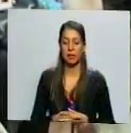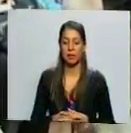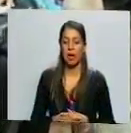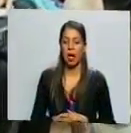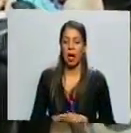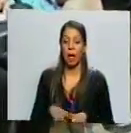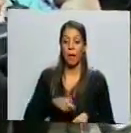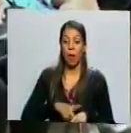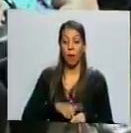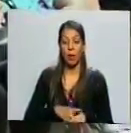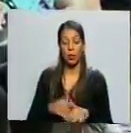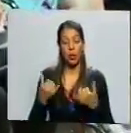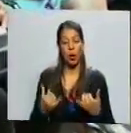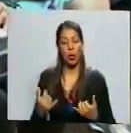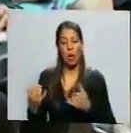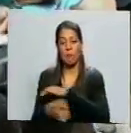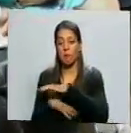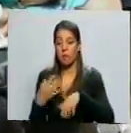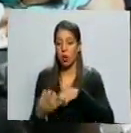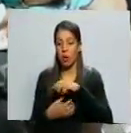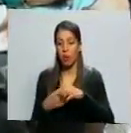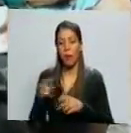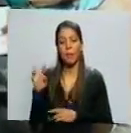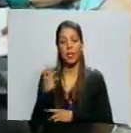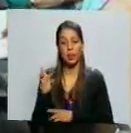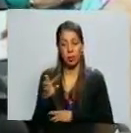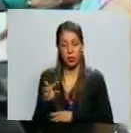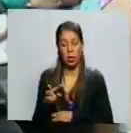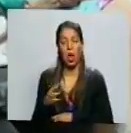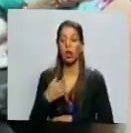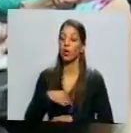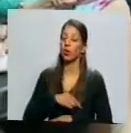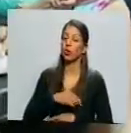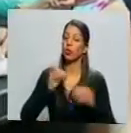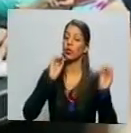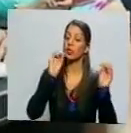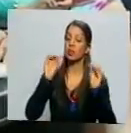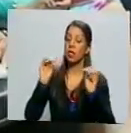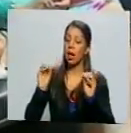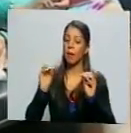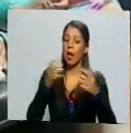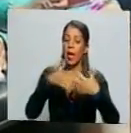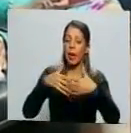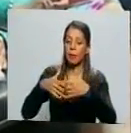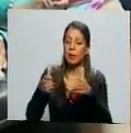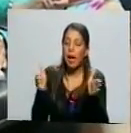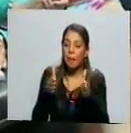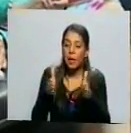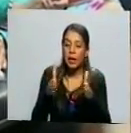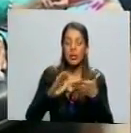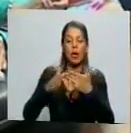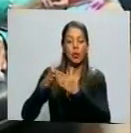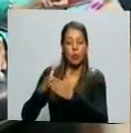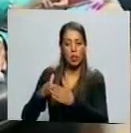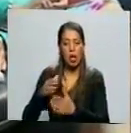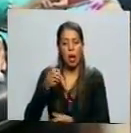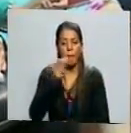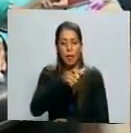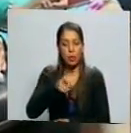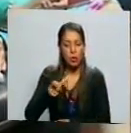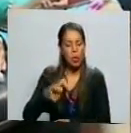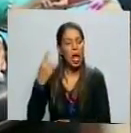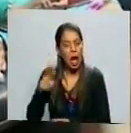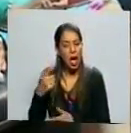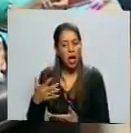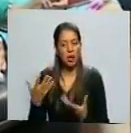en este momento coyuntural que vive la patria convoquemos a los buenos, a los hombres y mujeres, que hay muchísimos, a que